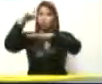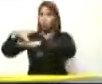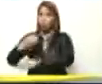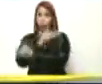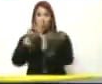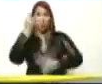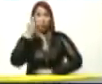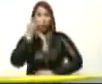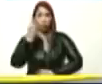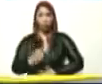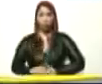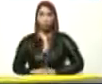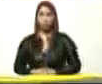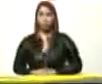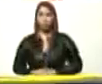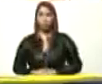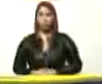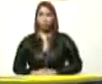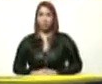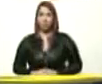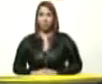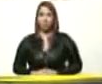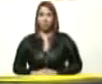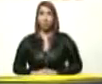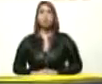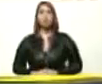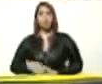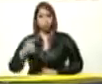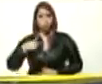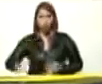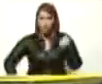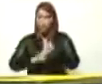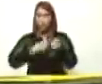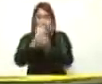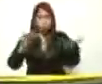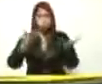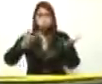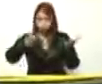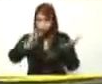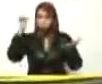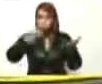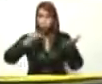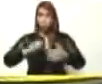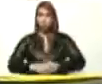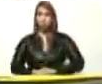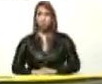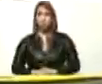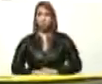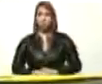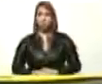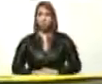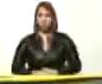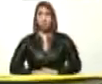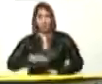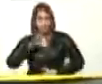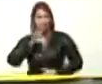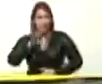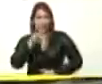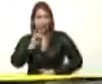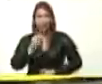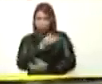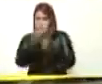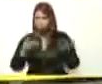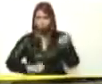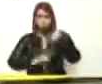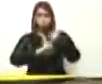diputados, y diputadas, yo cuento con ustedes, para eso, el país, cuenta con ustedes, para eso,